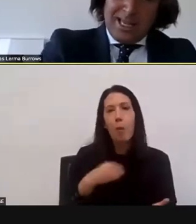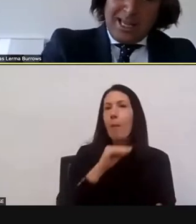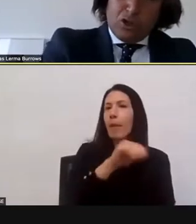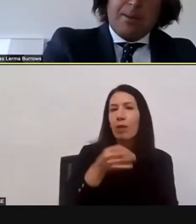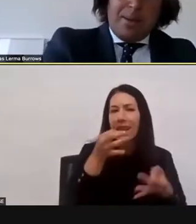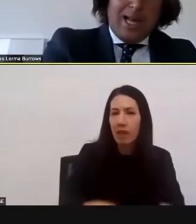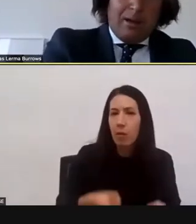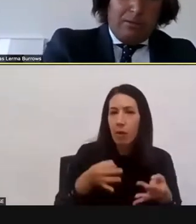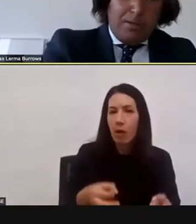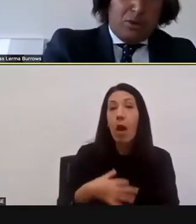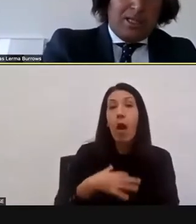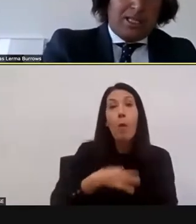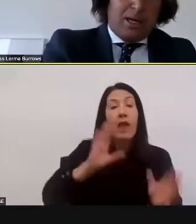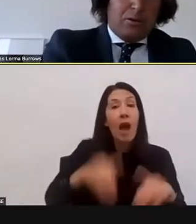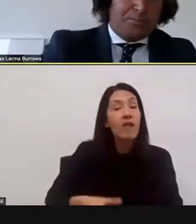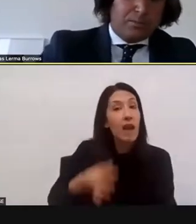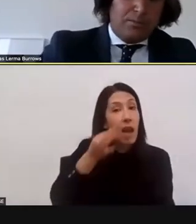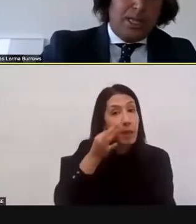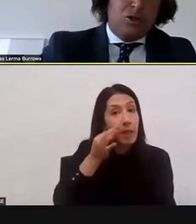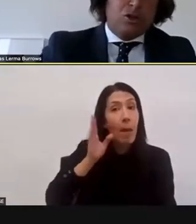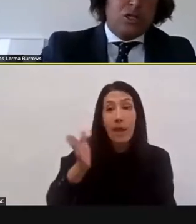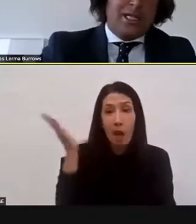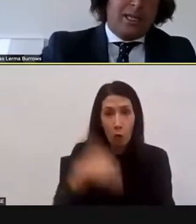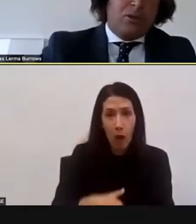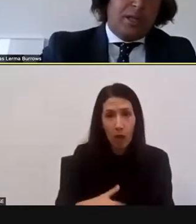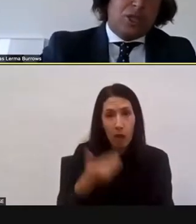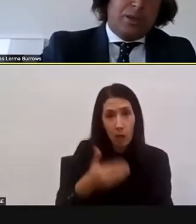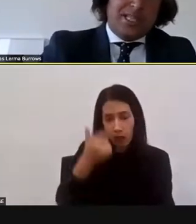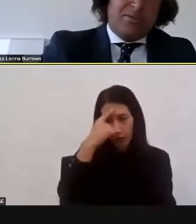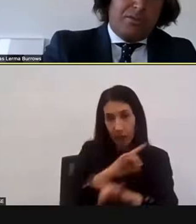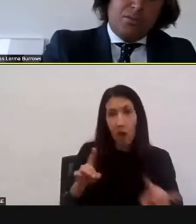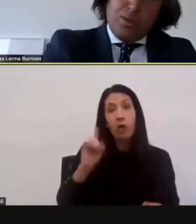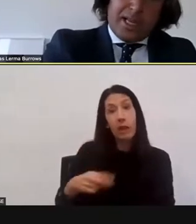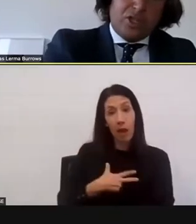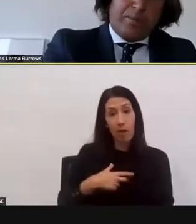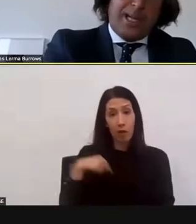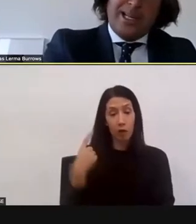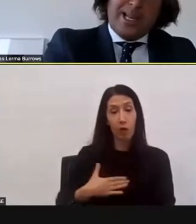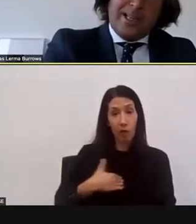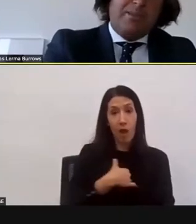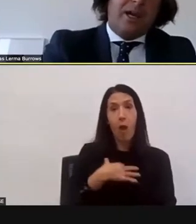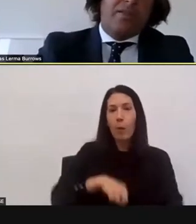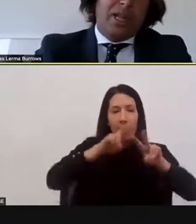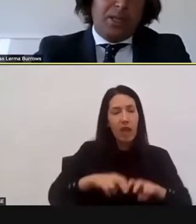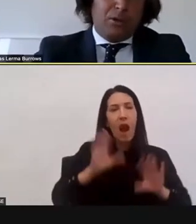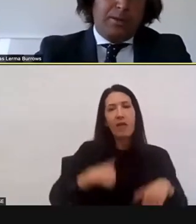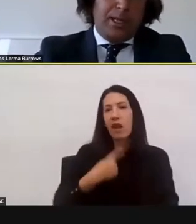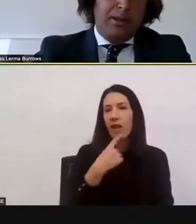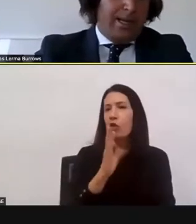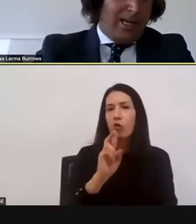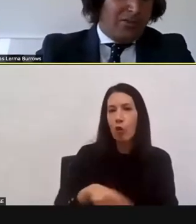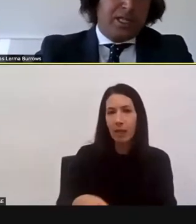ser que no sea penal, es importante saberlo. Y nosotros, los letrados, tenemos también esa función. Puede que no sea penal y haya que derivarlo hacia el ámbito